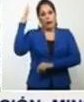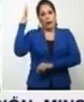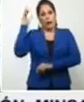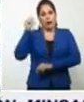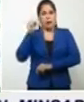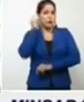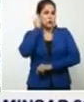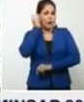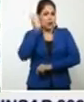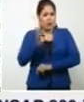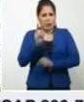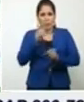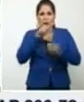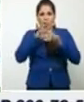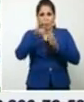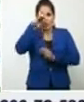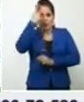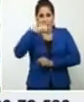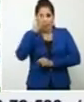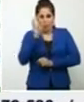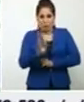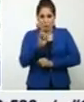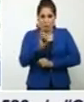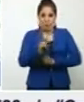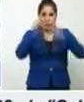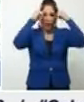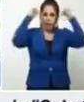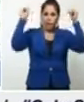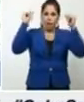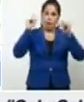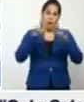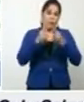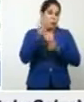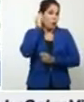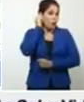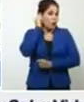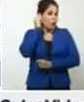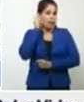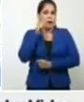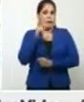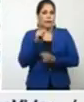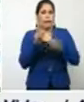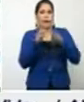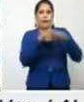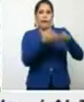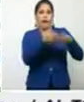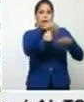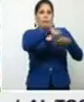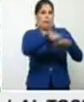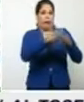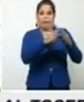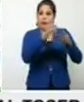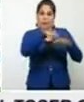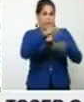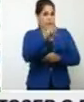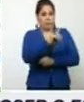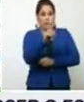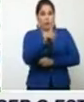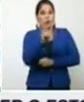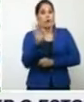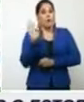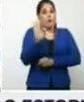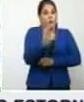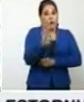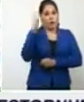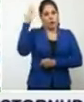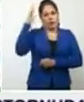propósito, el doctor Durán se refería a este caso que tuvo como fuente de infección en el extranjero una señora